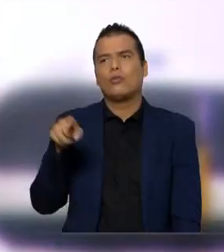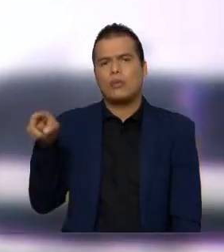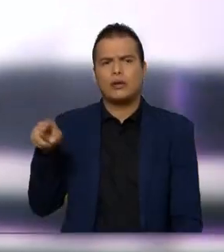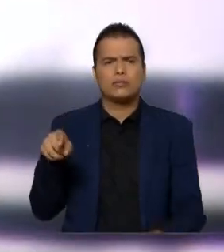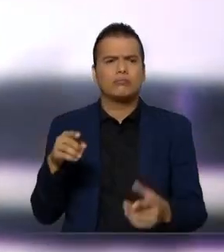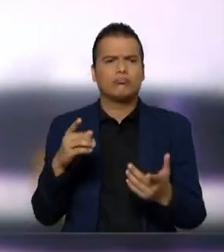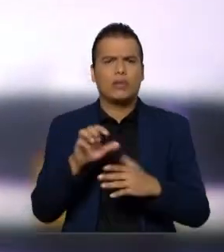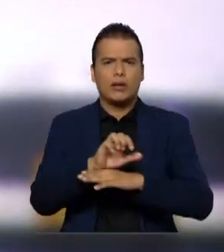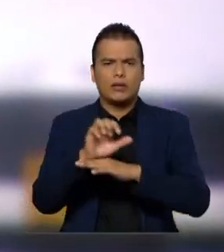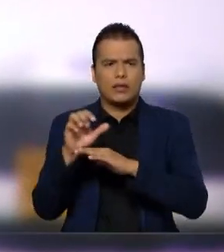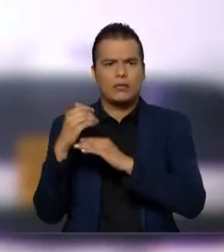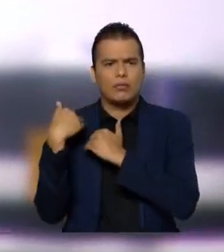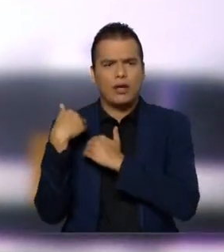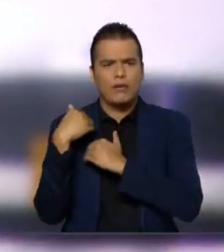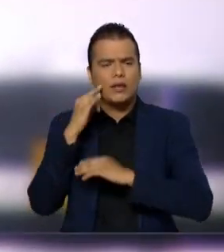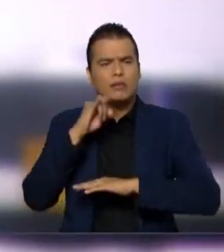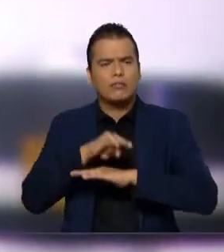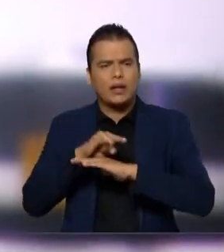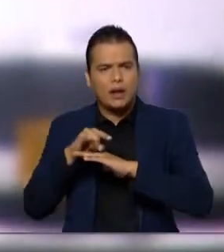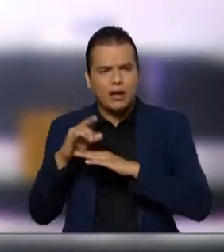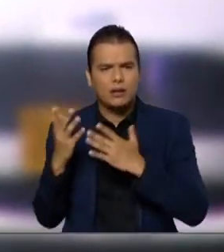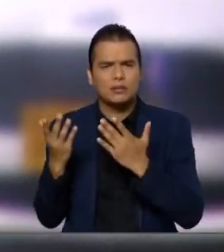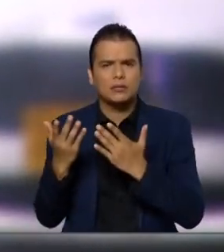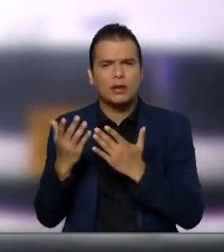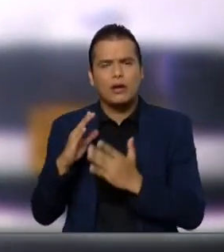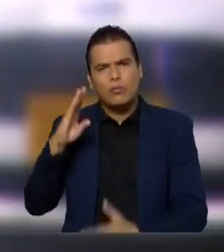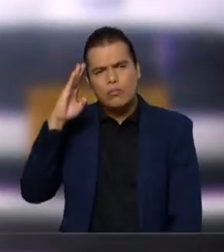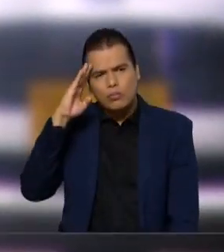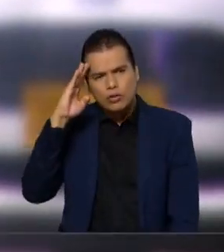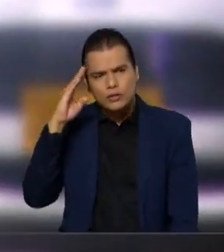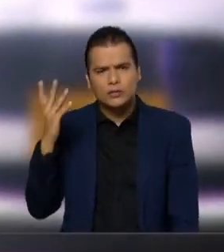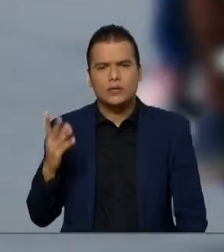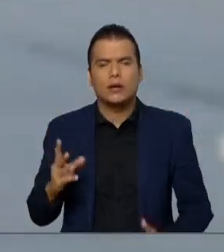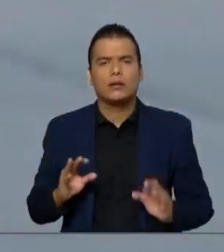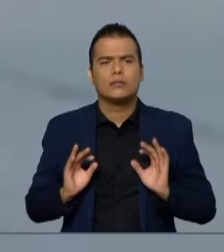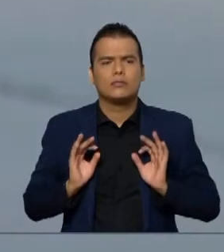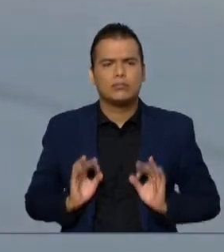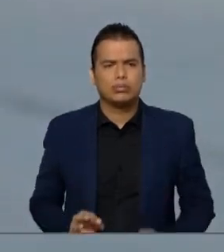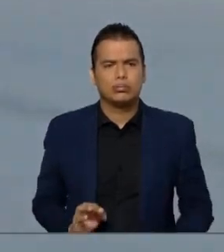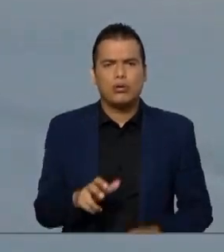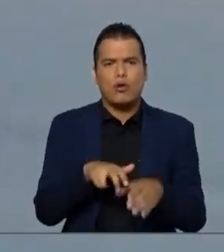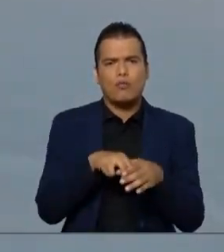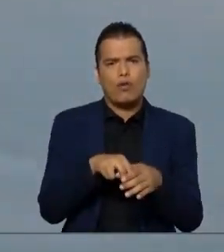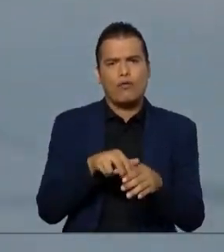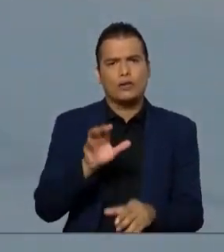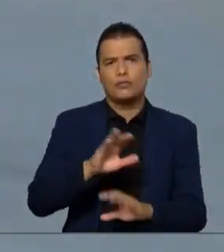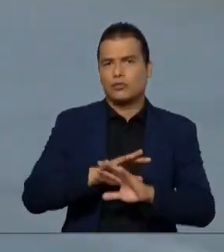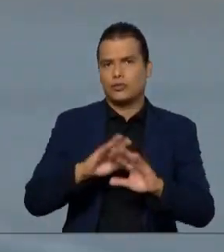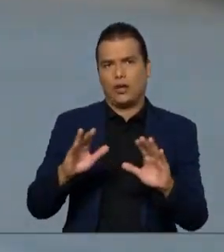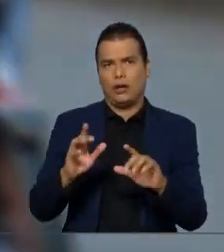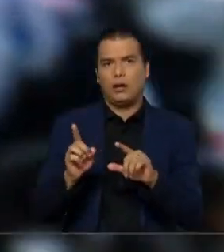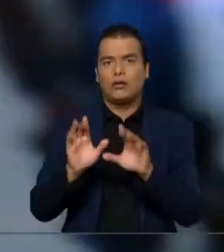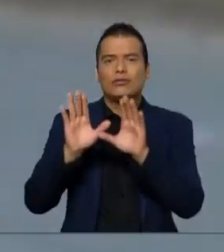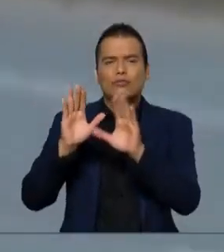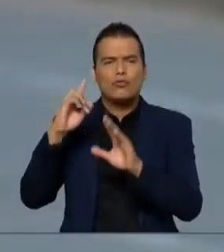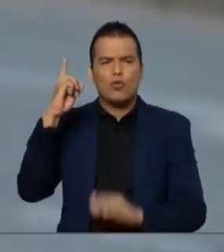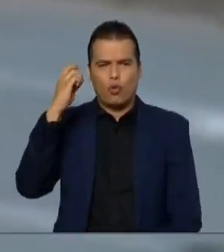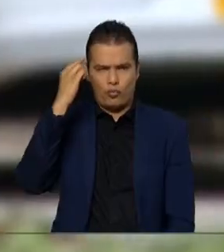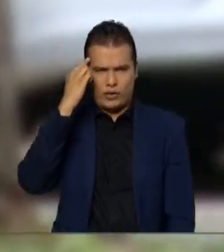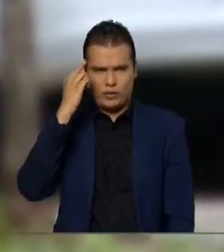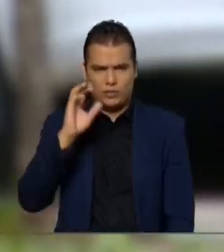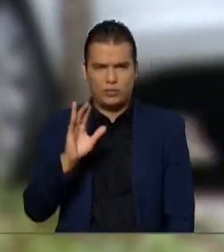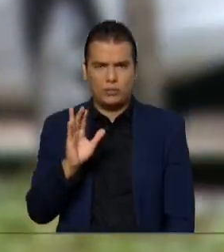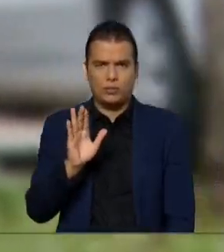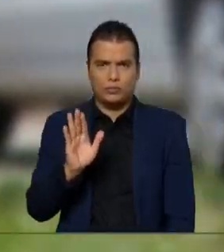de seguridad como la policía, en algunos casos para el tema de movilidad y todo lo que tenga que ver con temas institucionales, pero